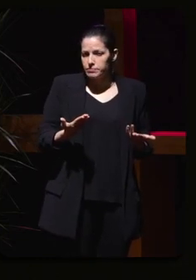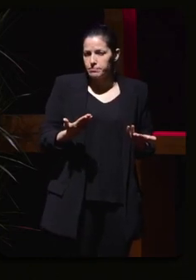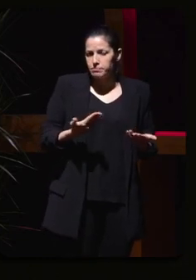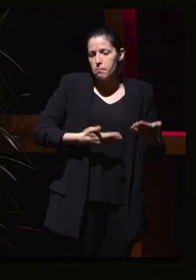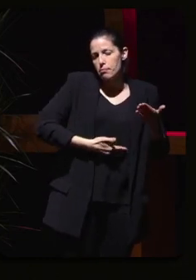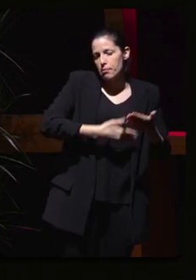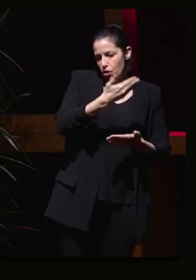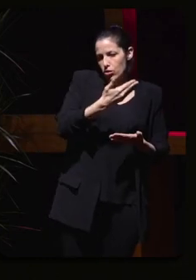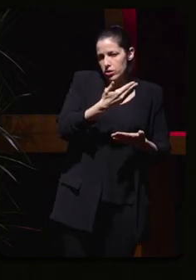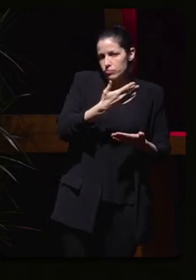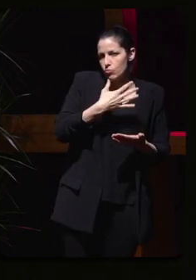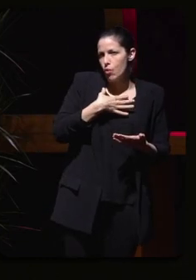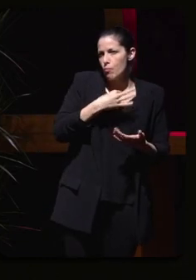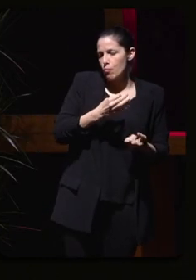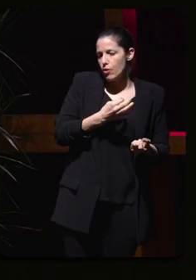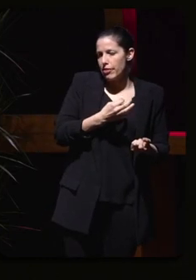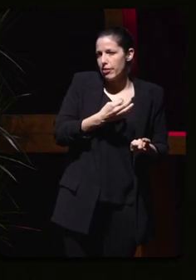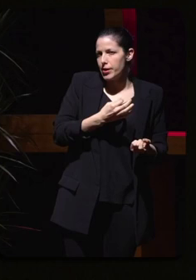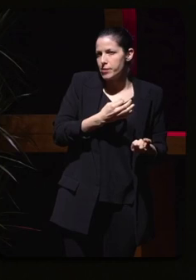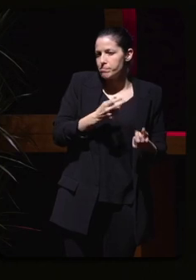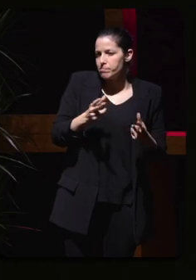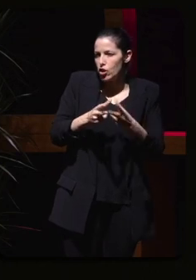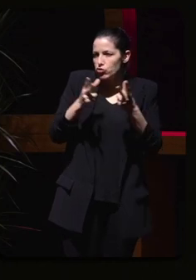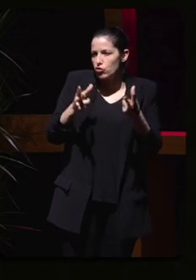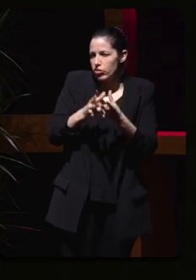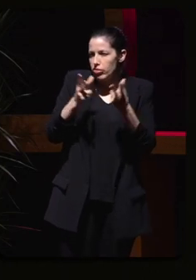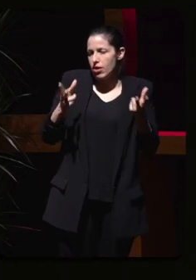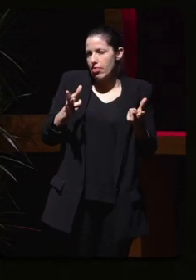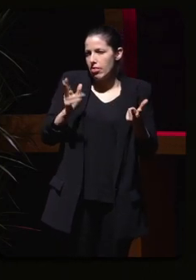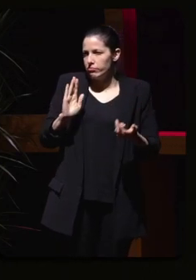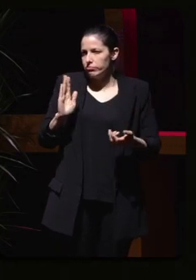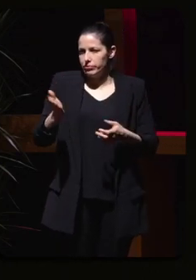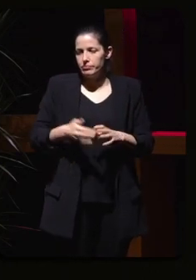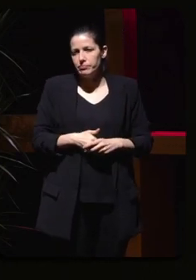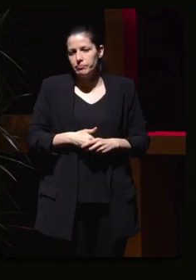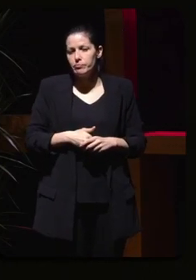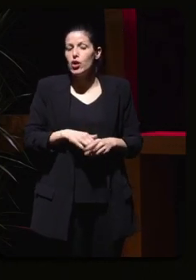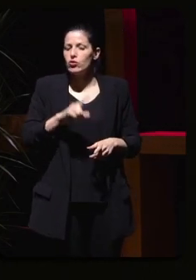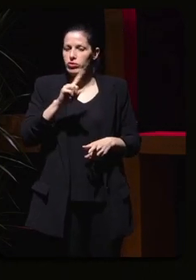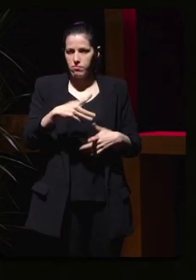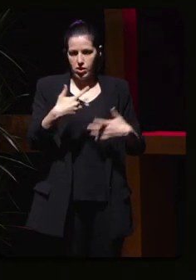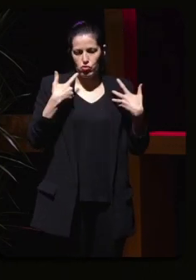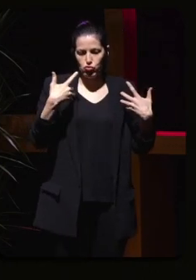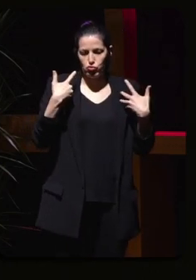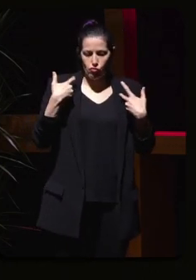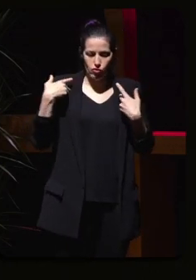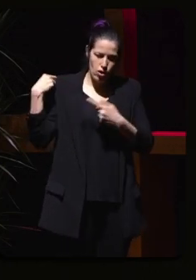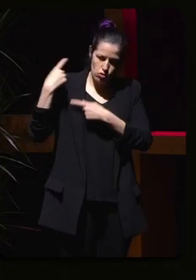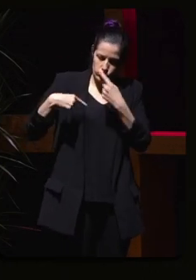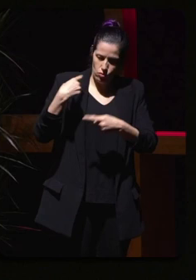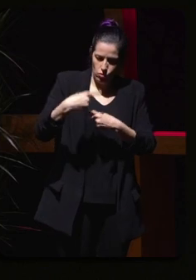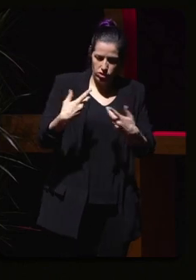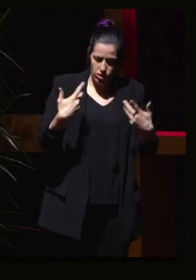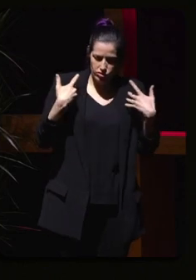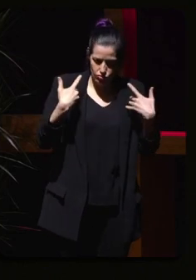evidentemente sufre las consecuencias de haber contribuido a crearla, porque entonces pierde fuerza, es decir,